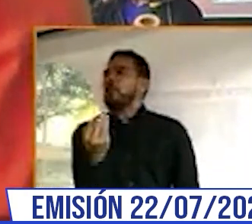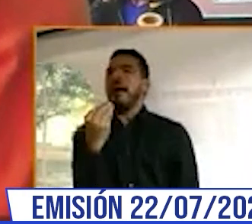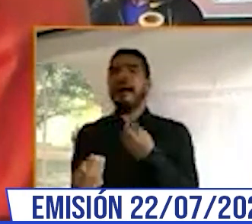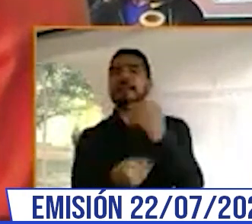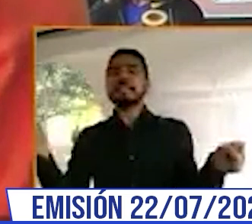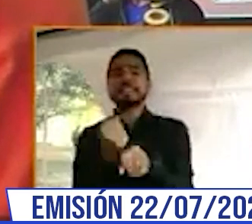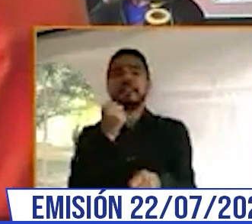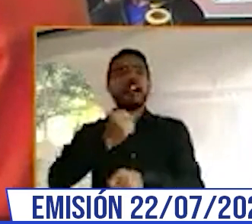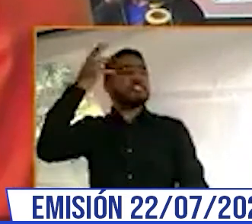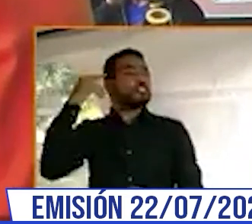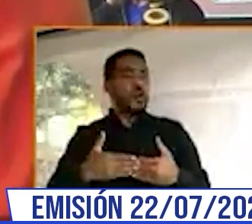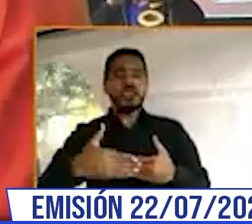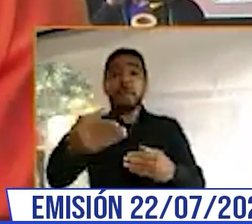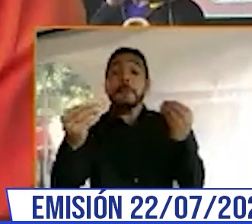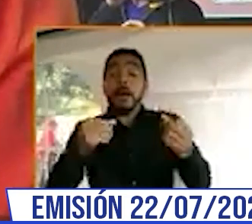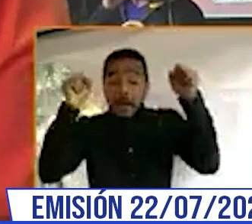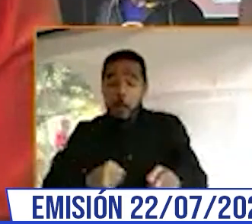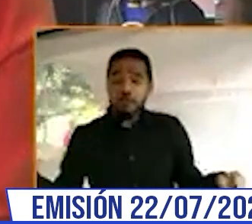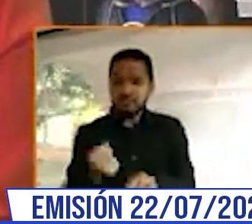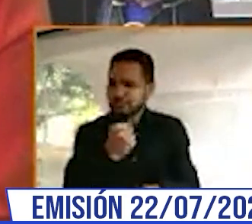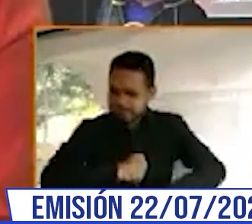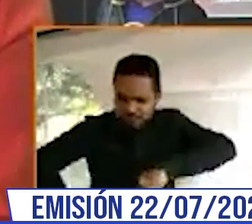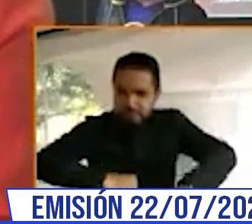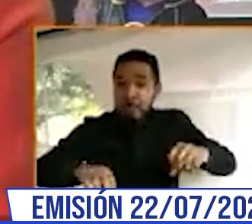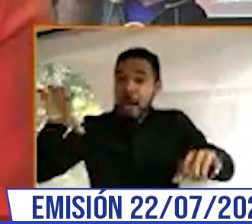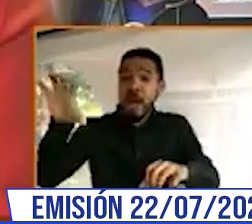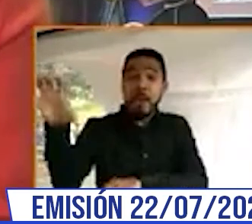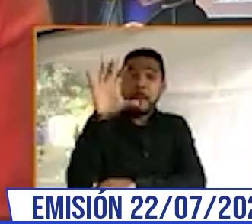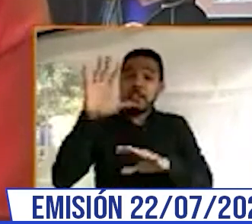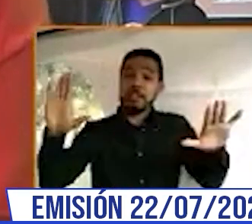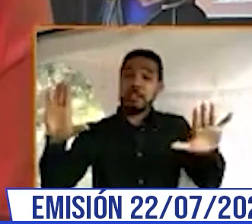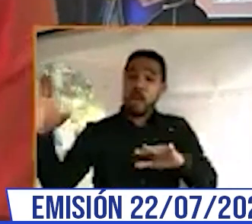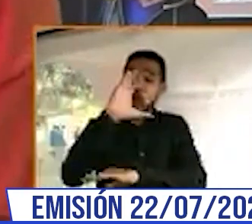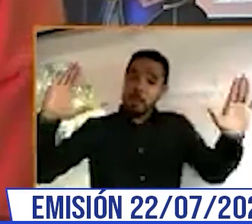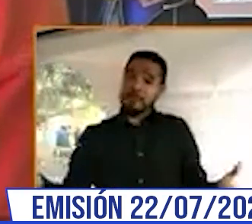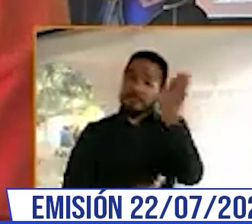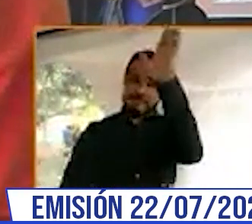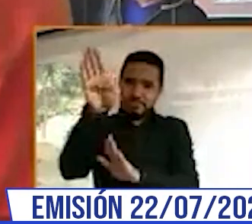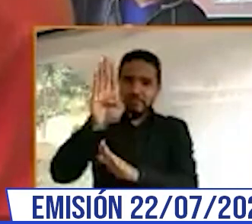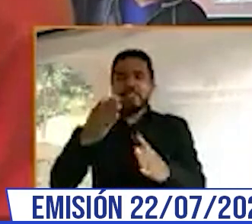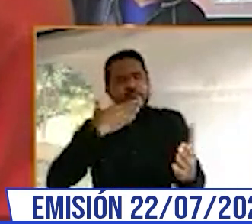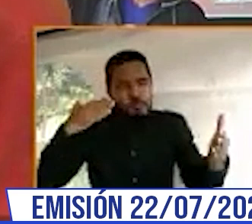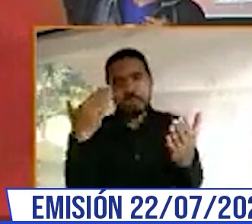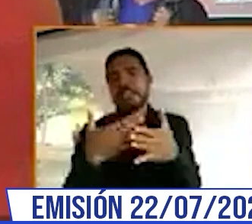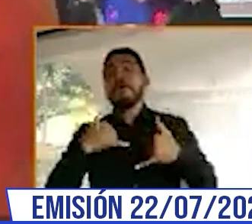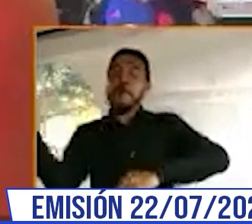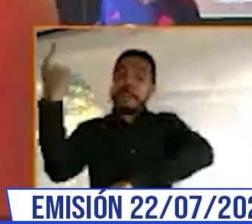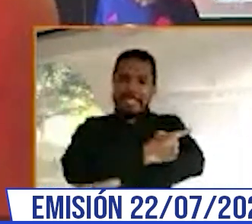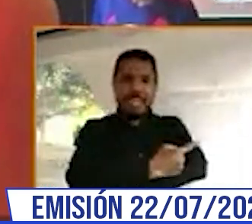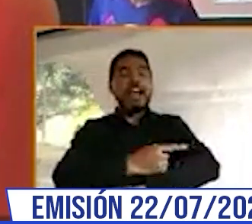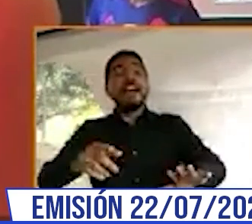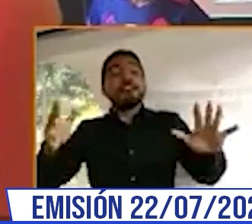diario para sacar adelante a nuestro país. Mil y mil gracias, un feliz día, y los